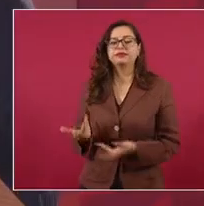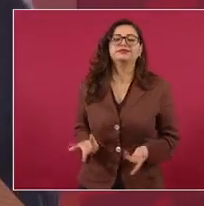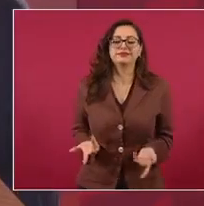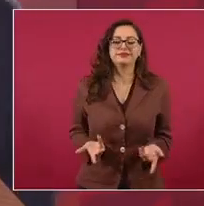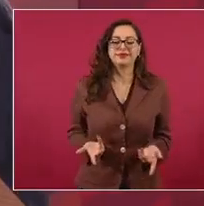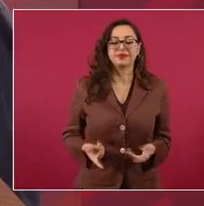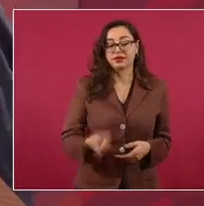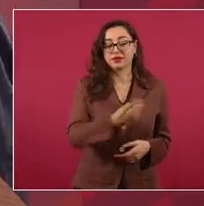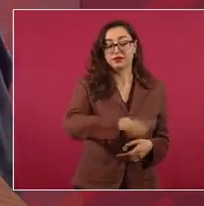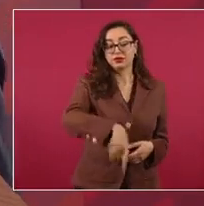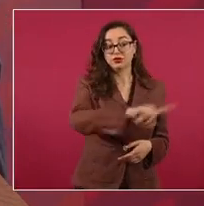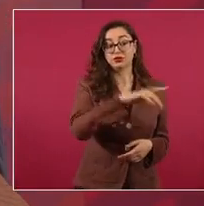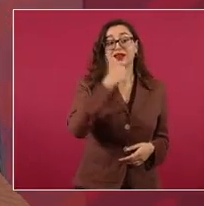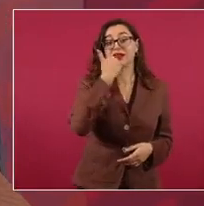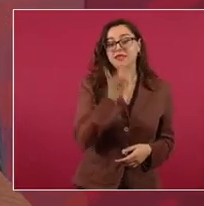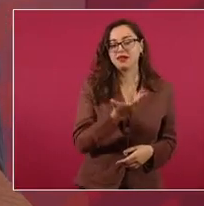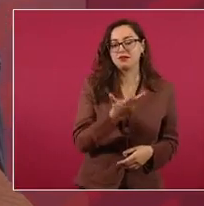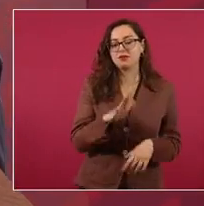eran 20,